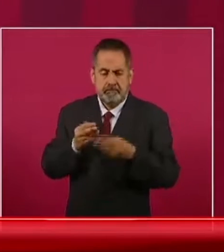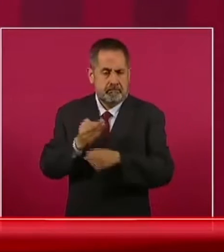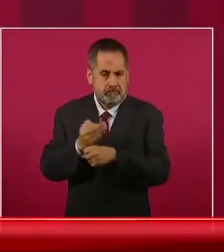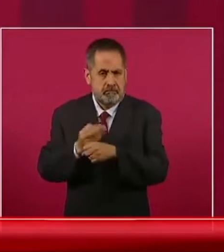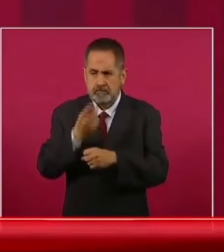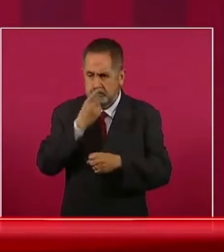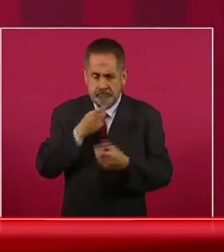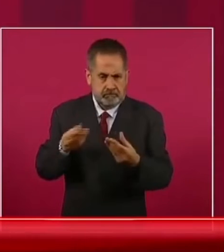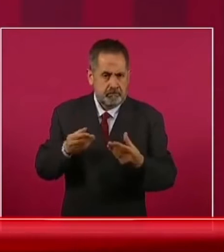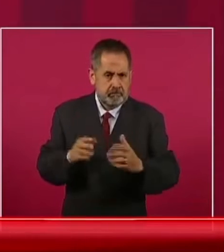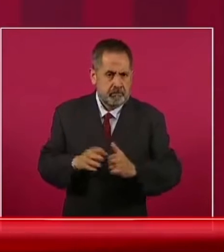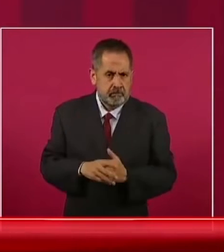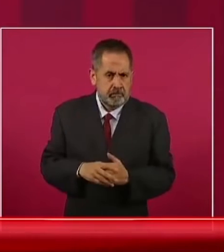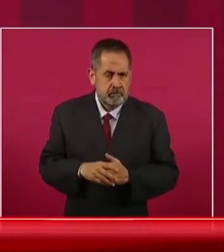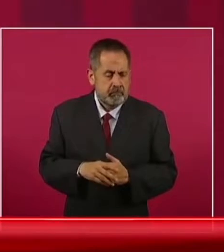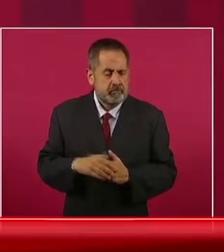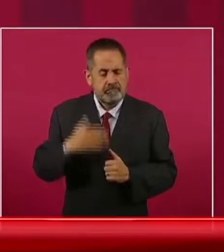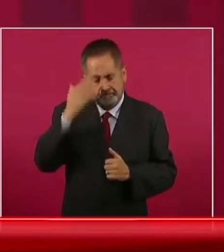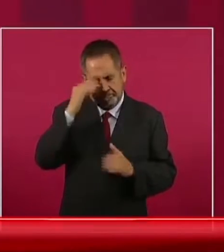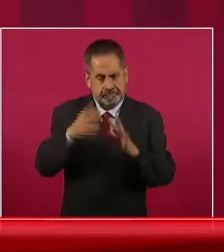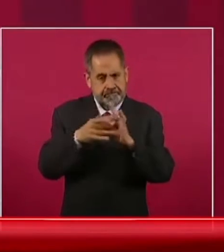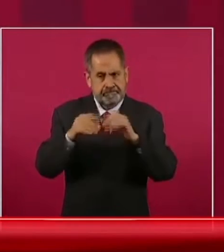ya seguramente